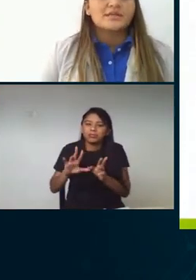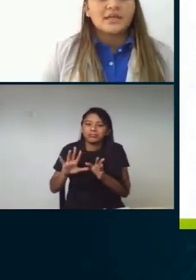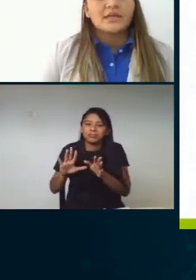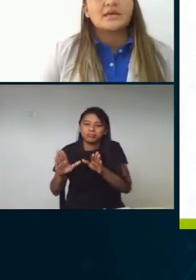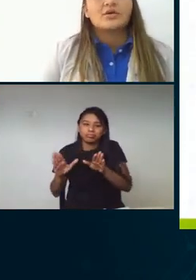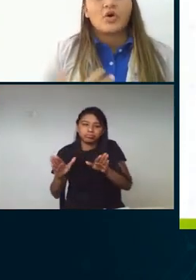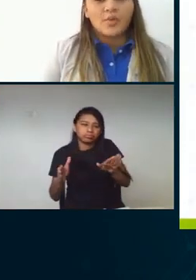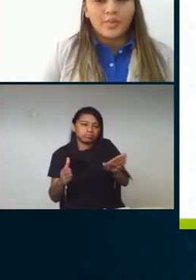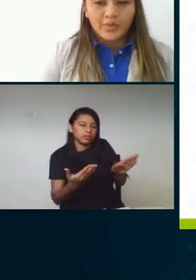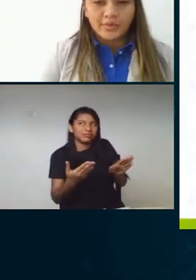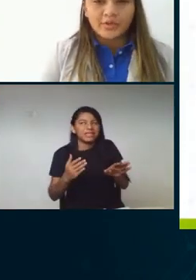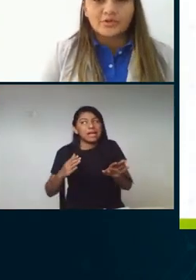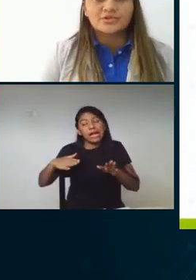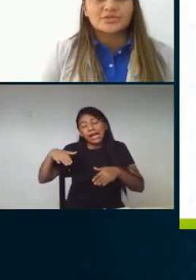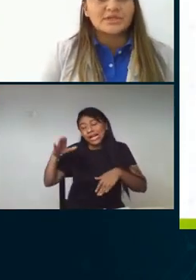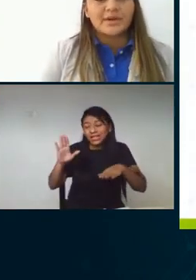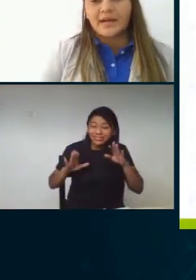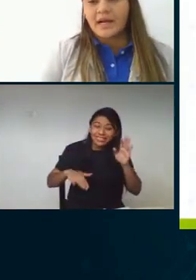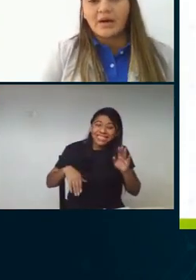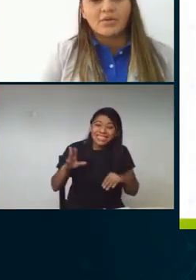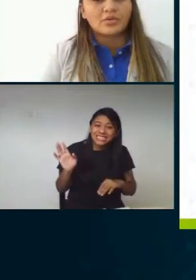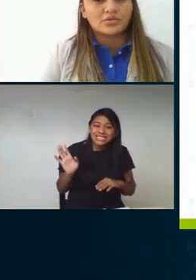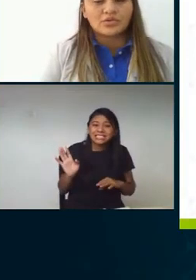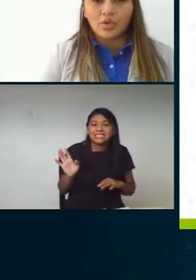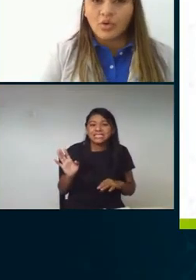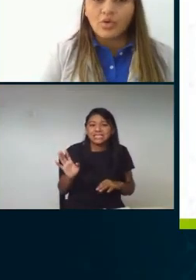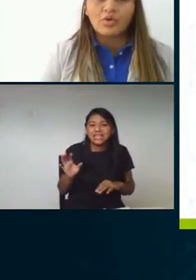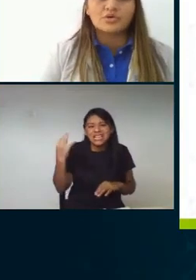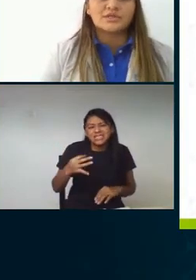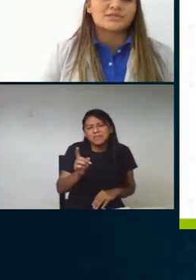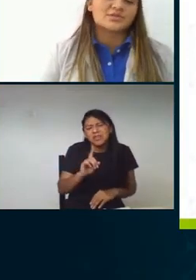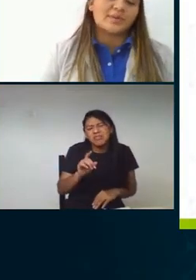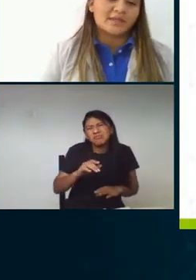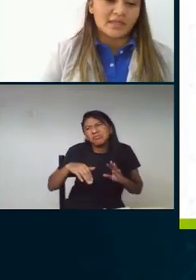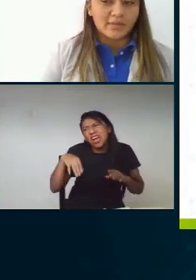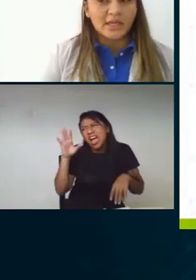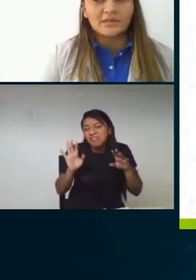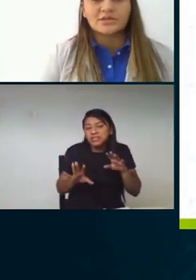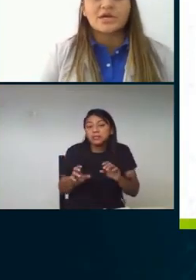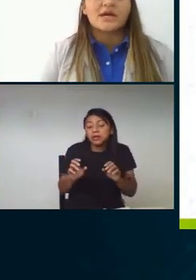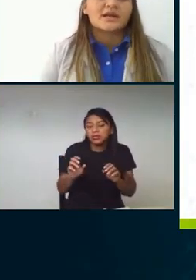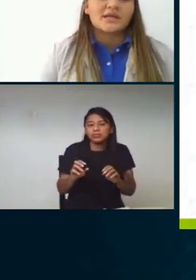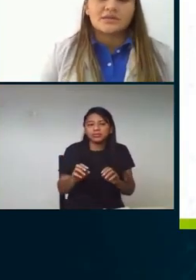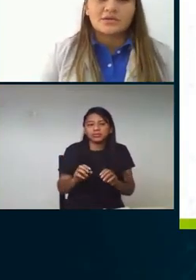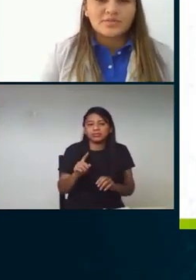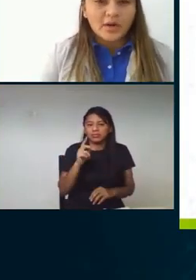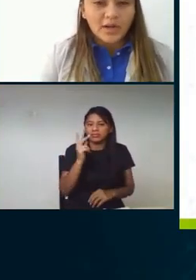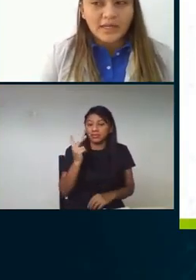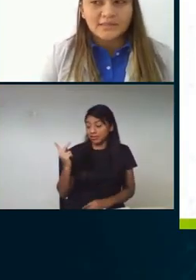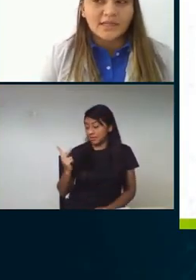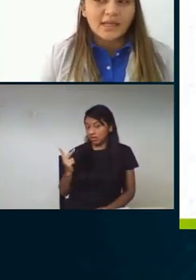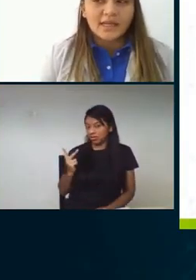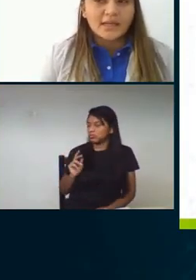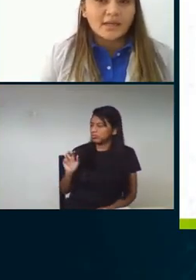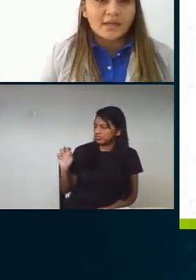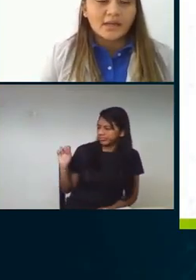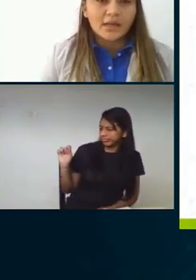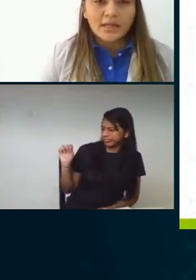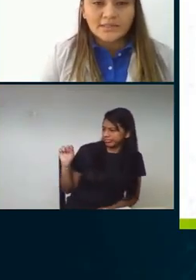capacitación, de cómo podemos llevar a cabo todos estos planteamientos, rigiéndonos bajo